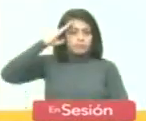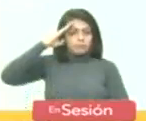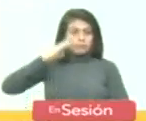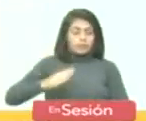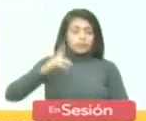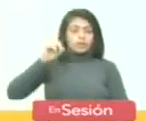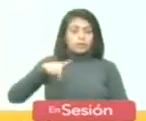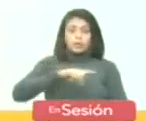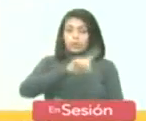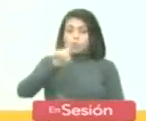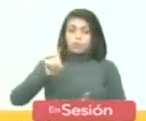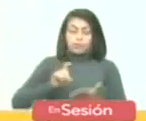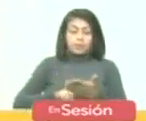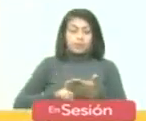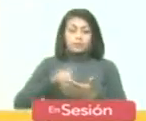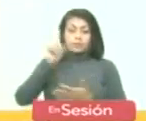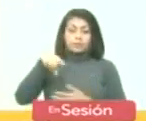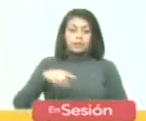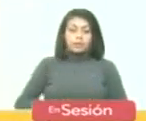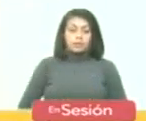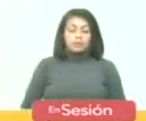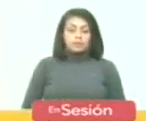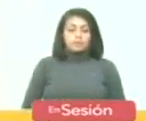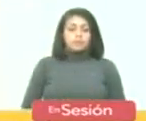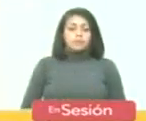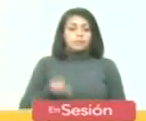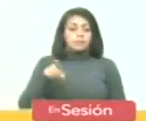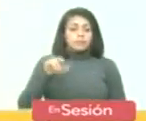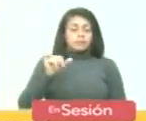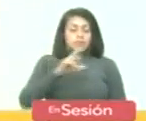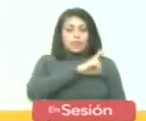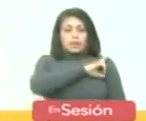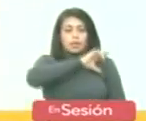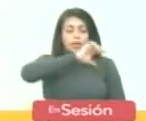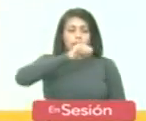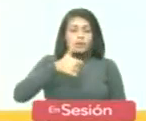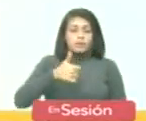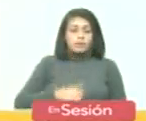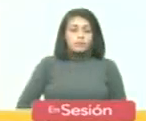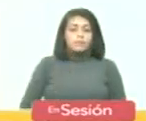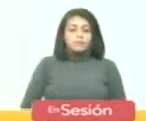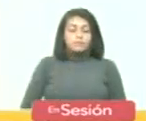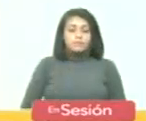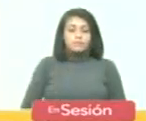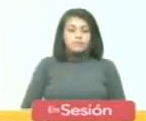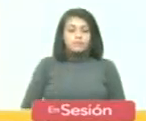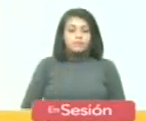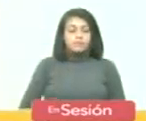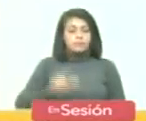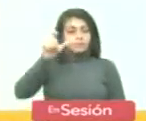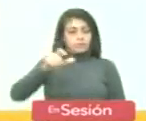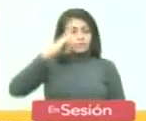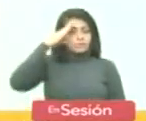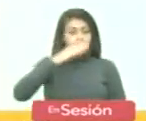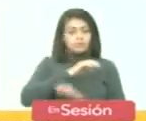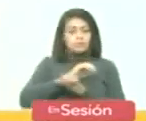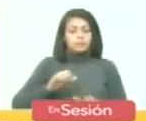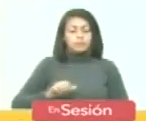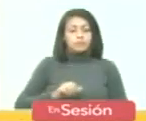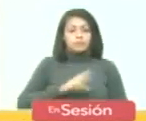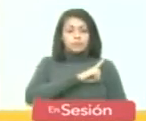militar en pleno, por cierto, estaba allí como comandante general del ejército, estaba